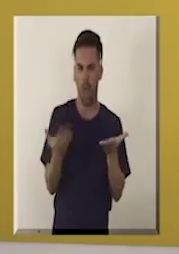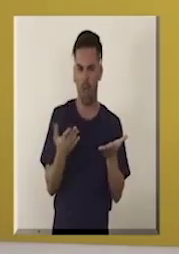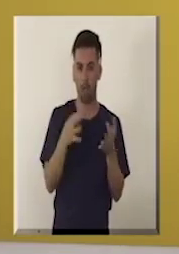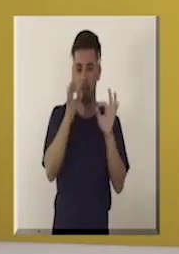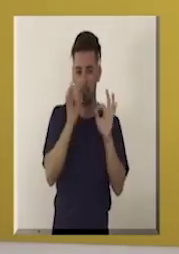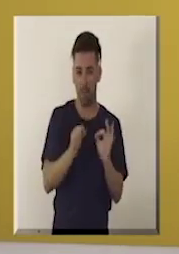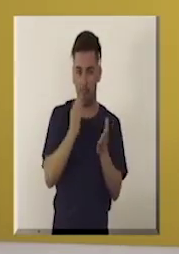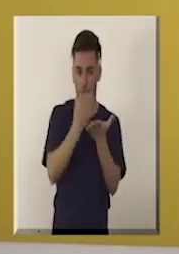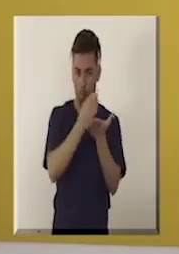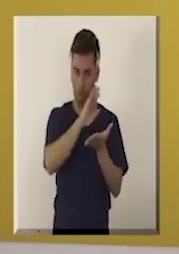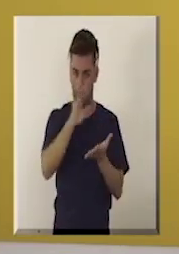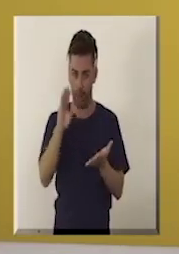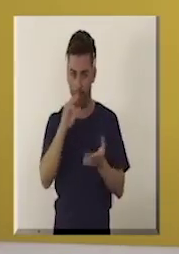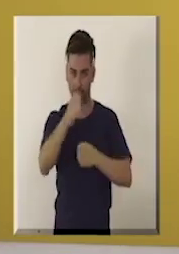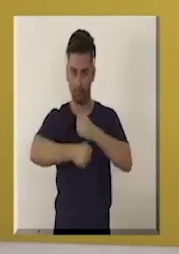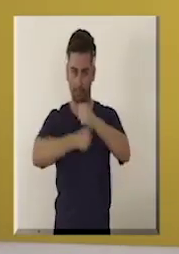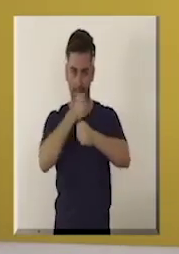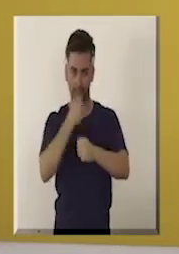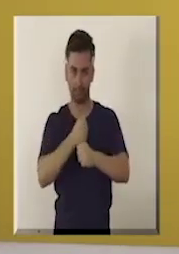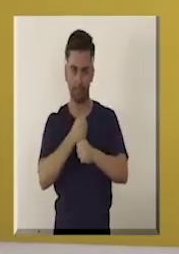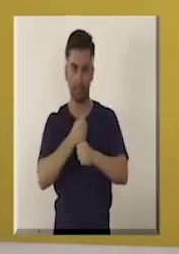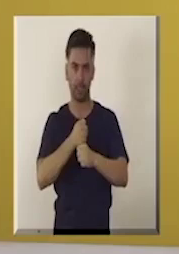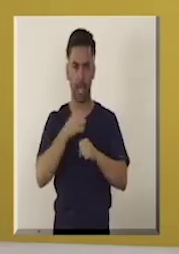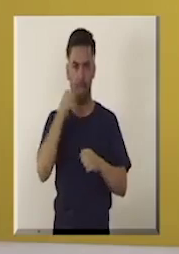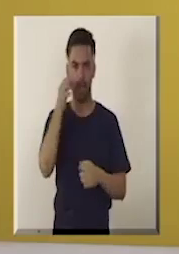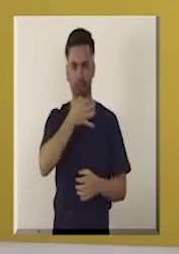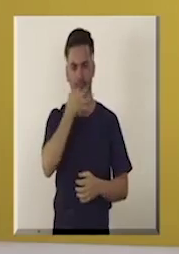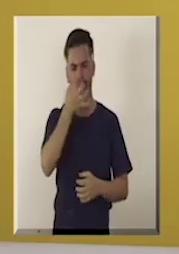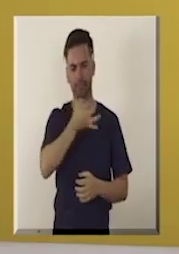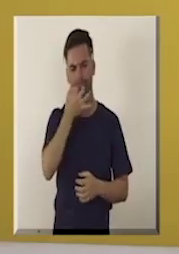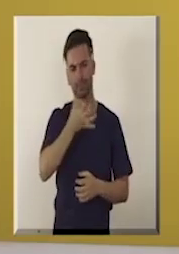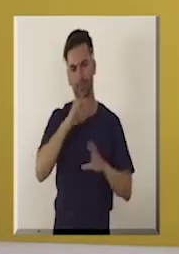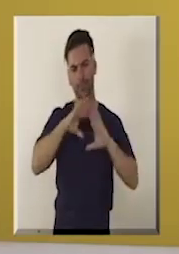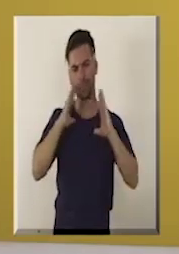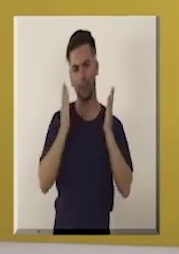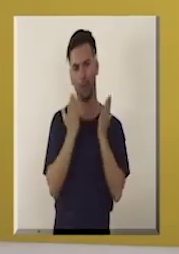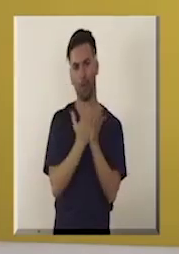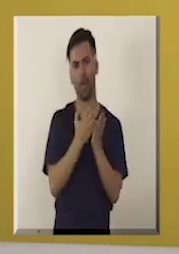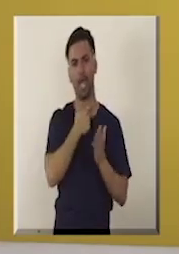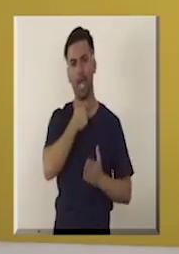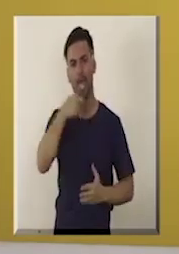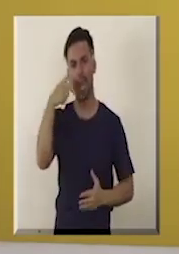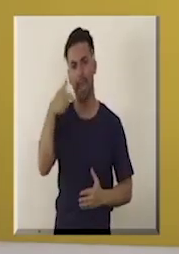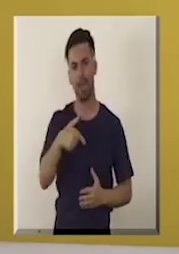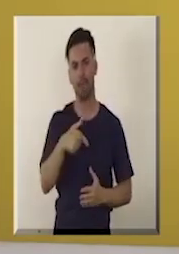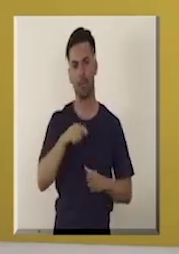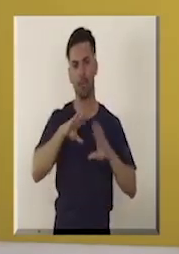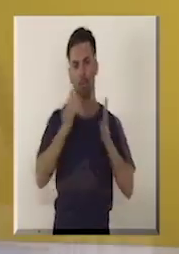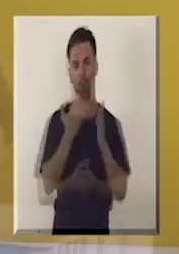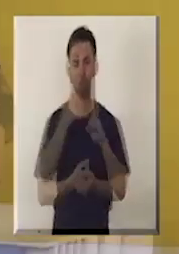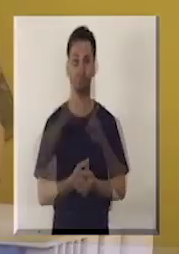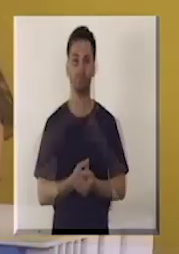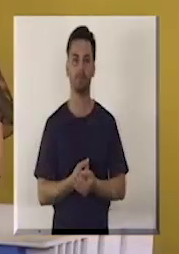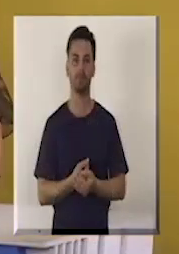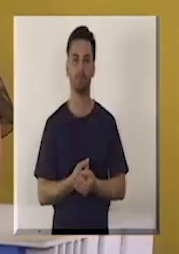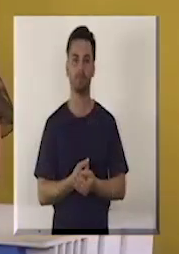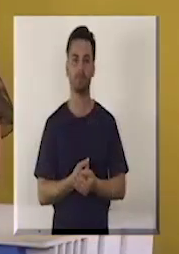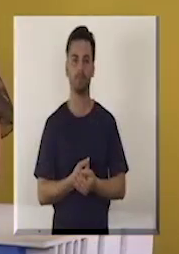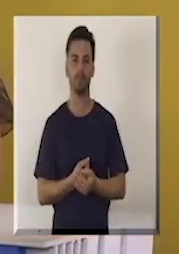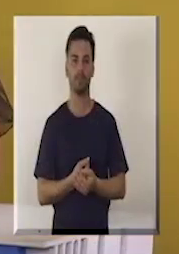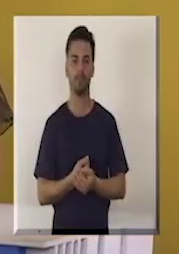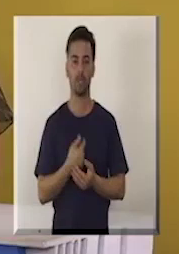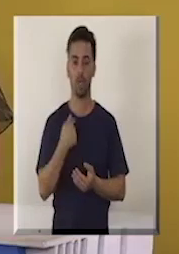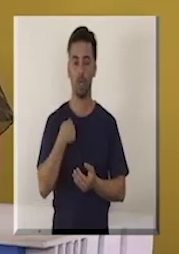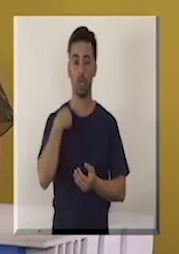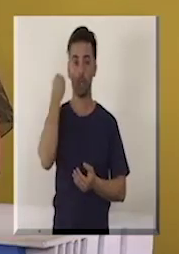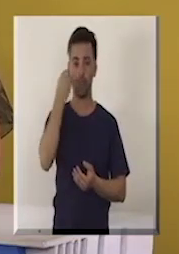escuela. En él es donde están todas las explicaciones, todos los ejemplos y todas las tareas. Espero que